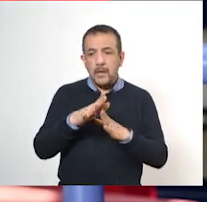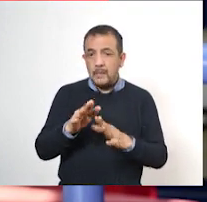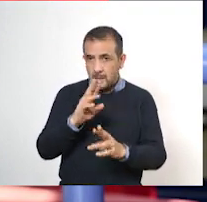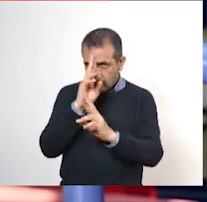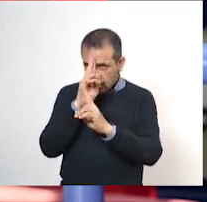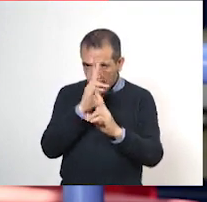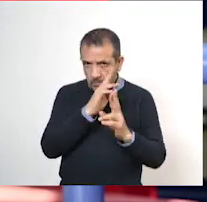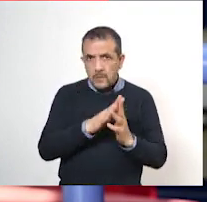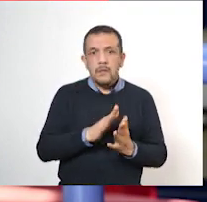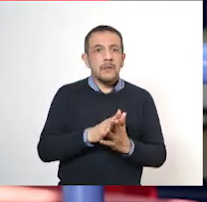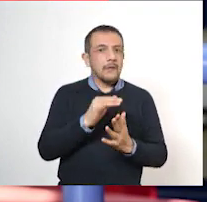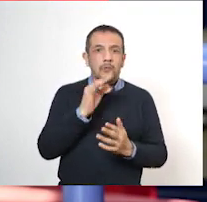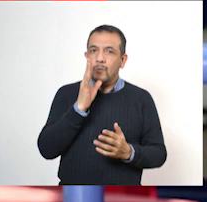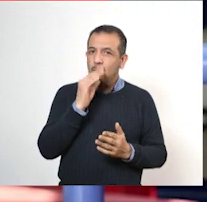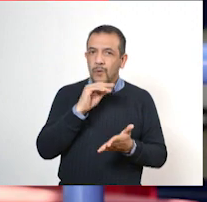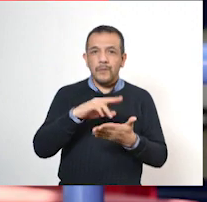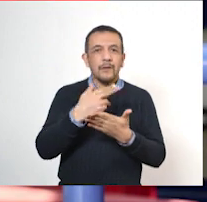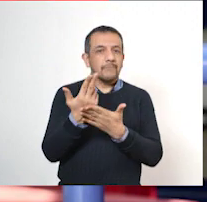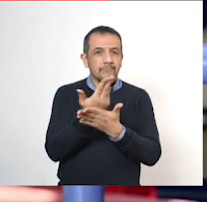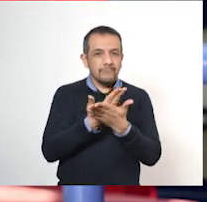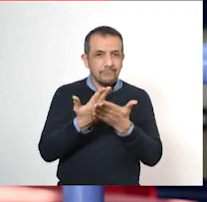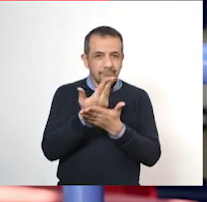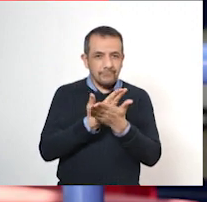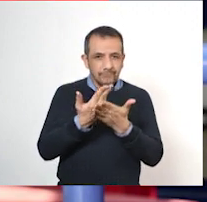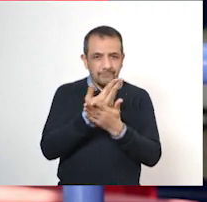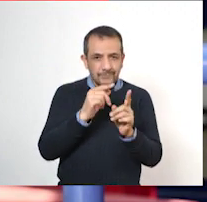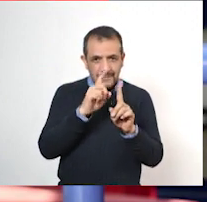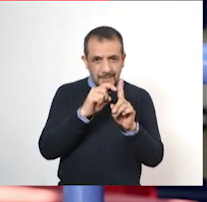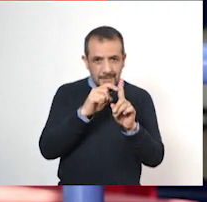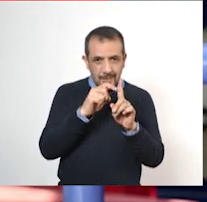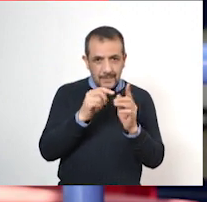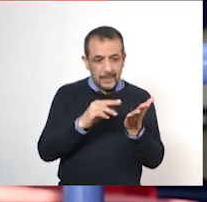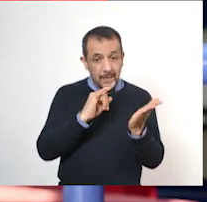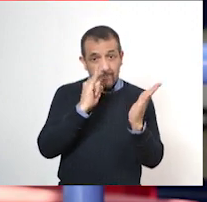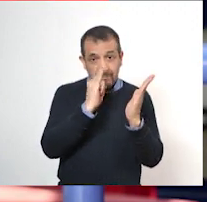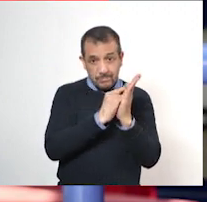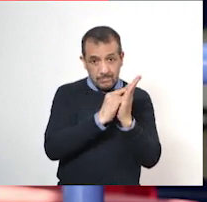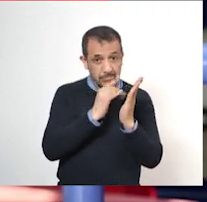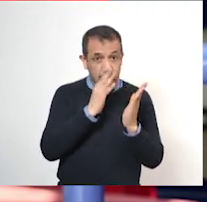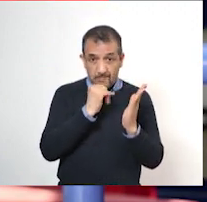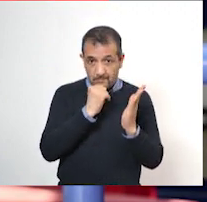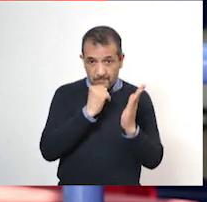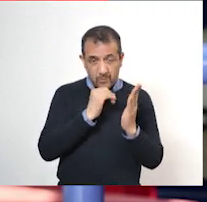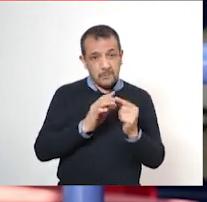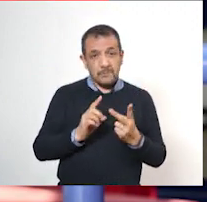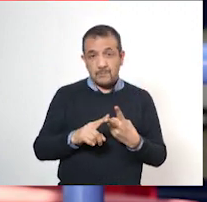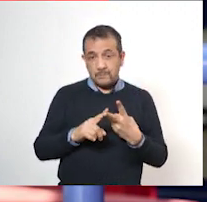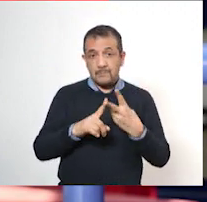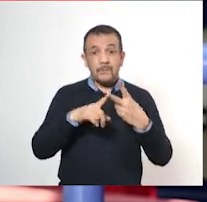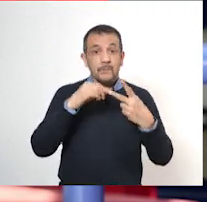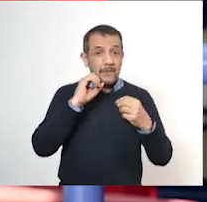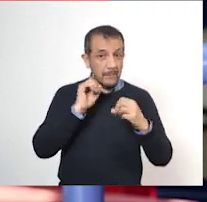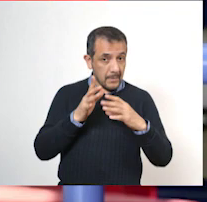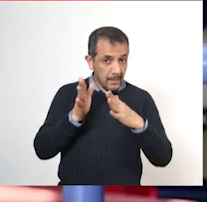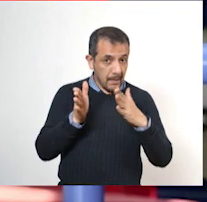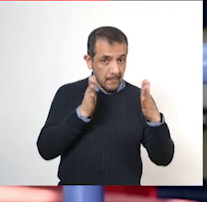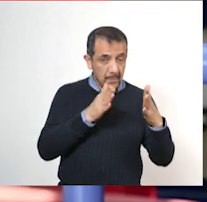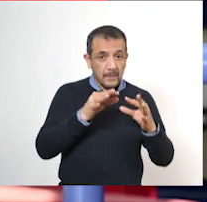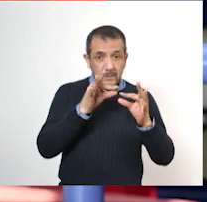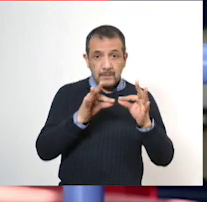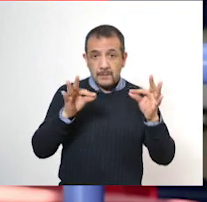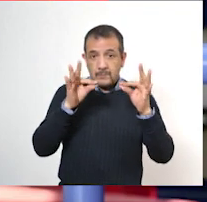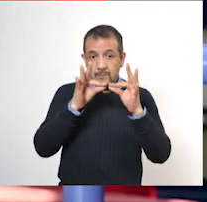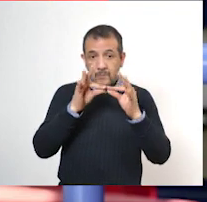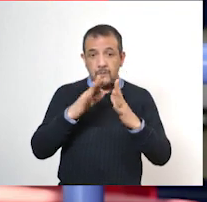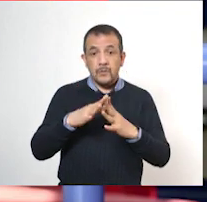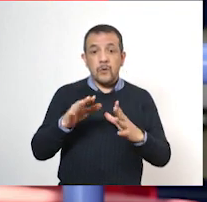haya productos que tengan personajes en este tipo de mercados o de comercios. Otra cosa que